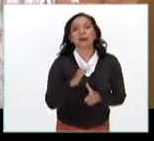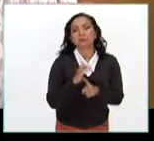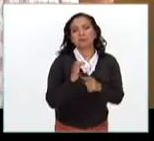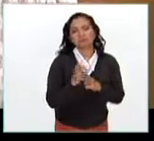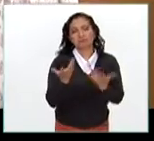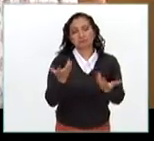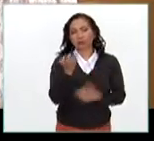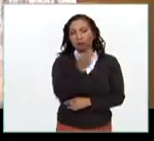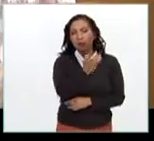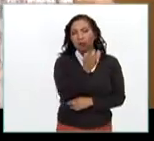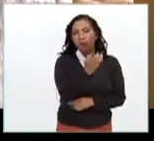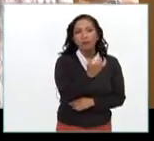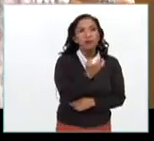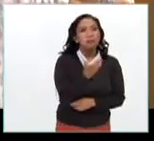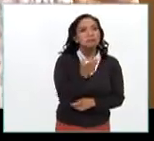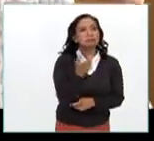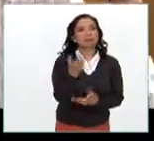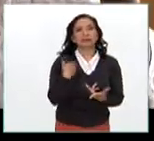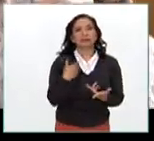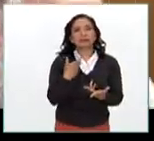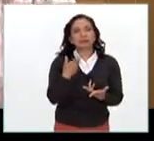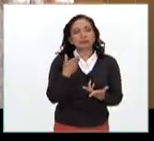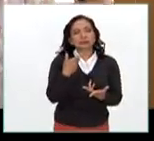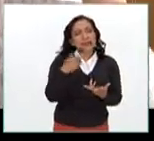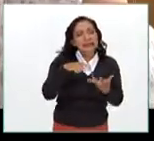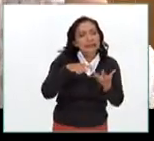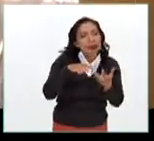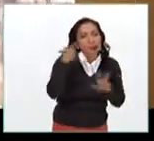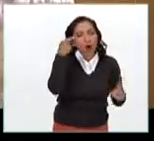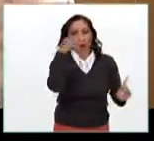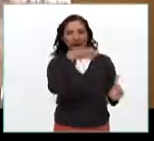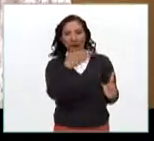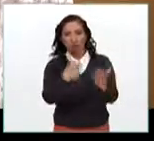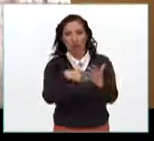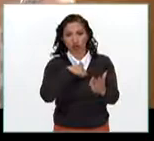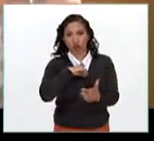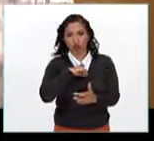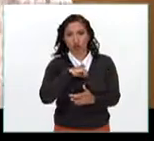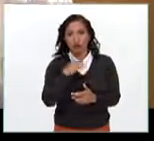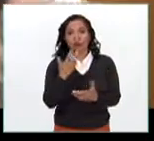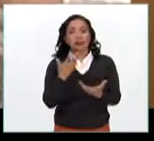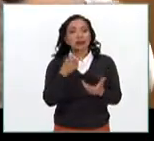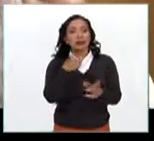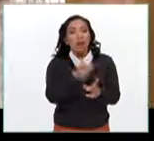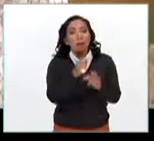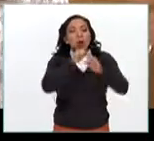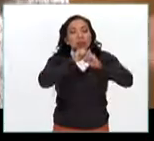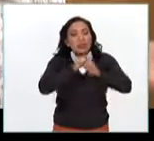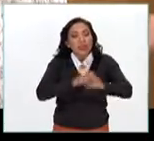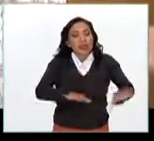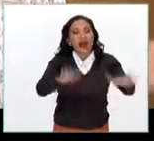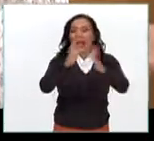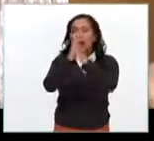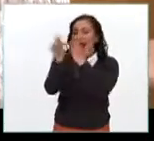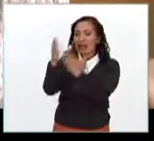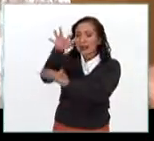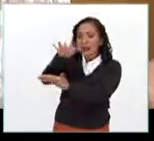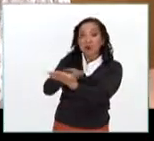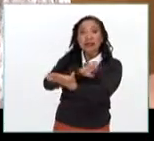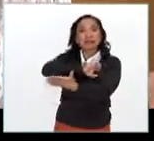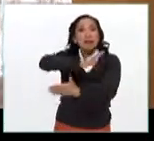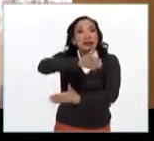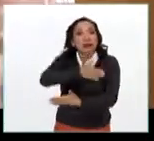Entonces, bueno, básicamente fue el objetivo principal era difundir la literatura